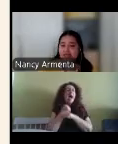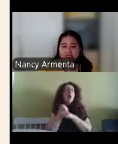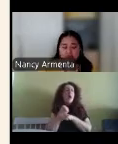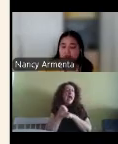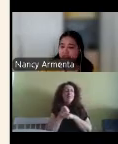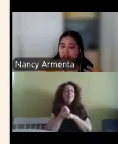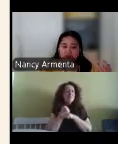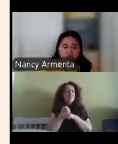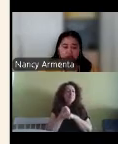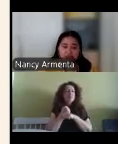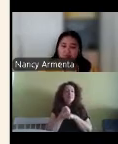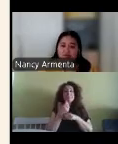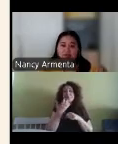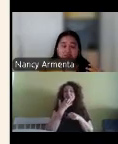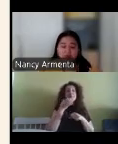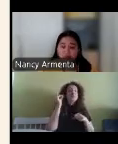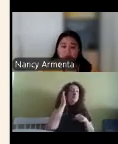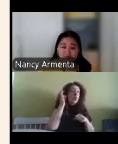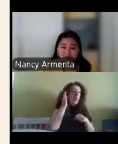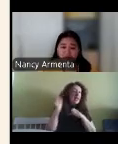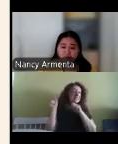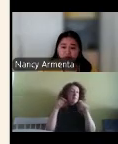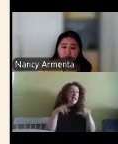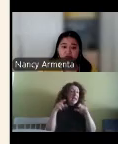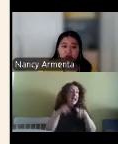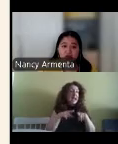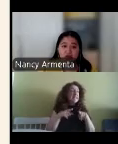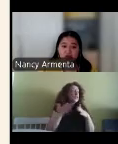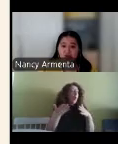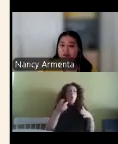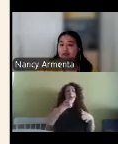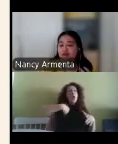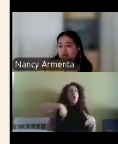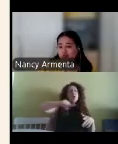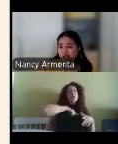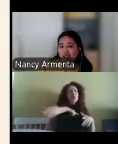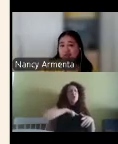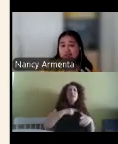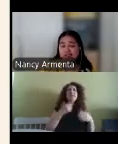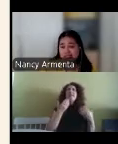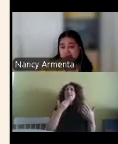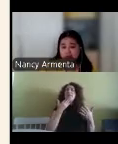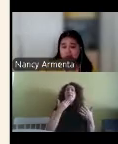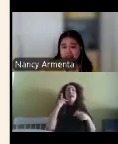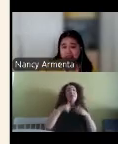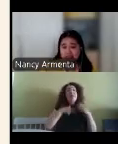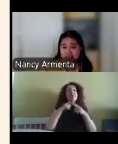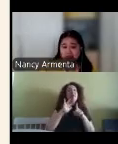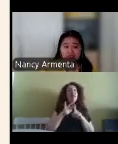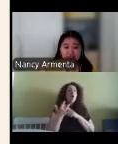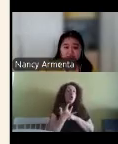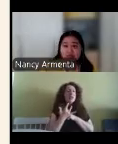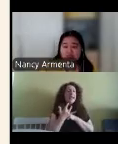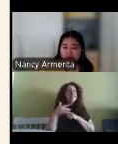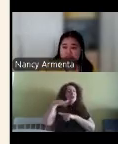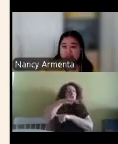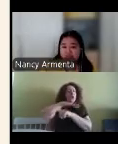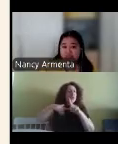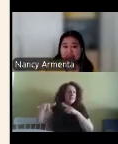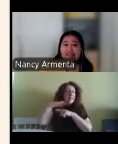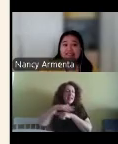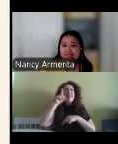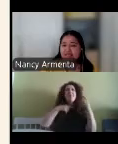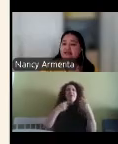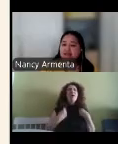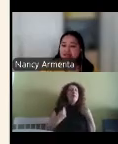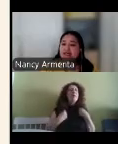día, las personas, tanto las mujeres migrantes como cualquiera de nosotros, somos nuestro contexto y nuestras circunstancias. Nuestras condiciones de